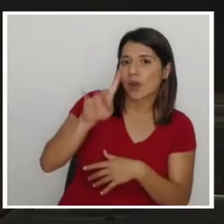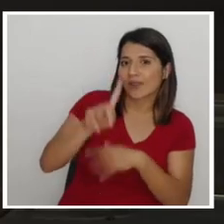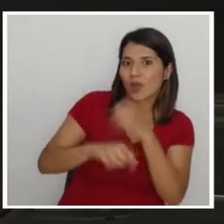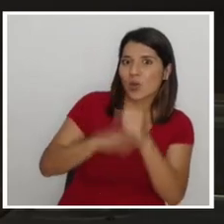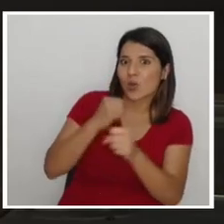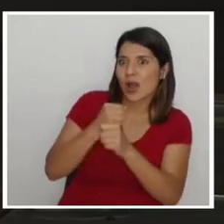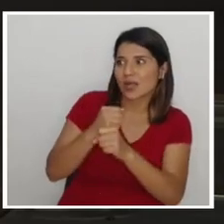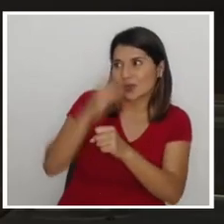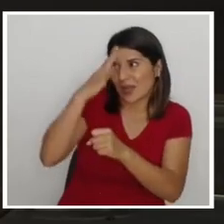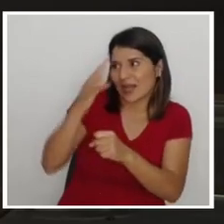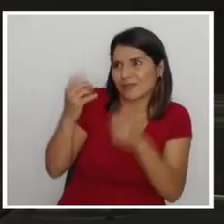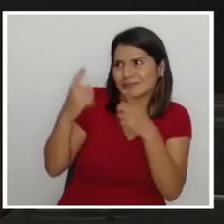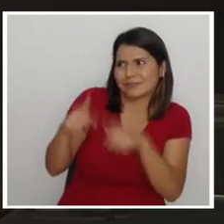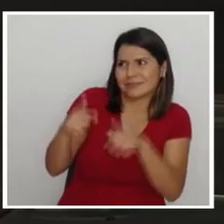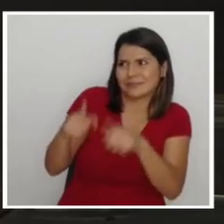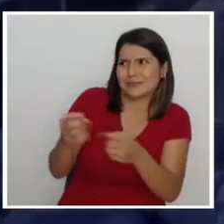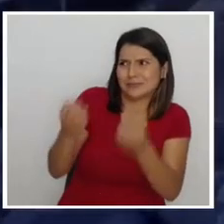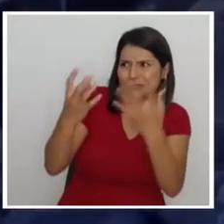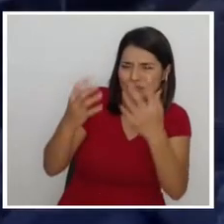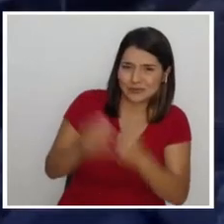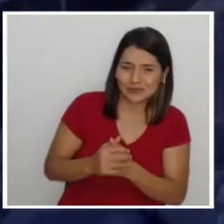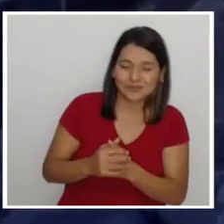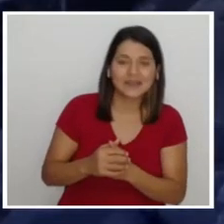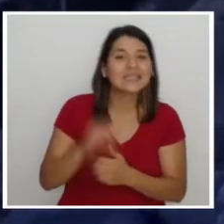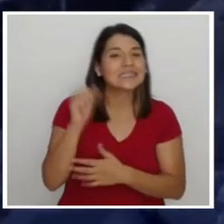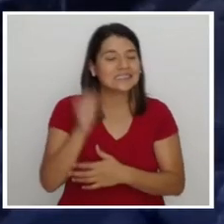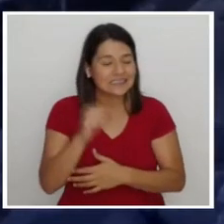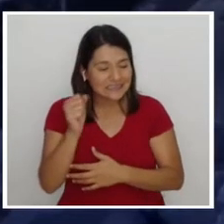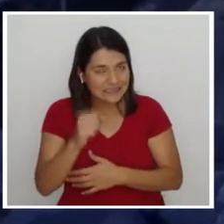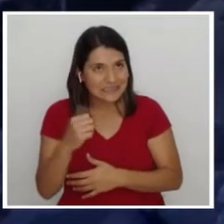en ese tiempo. Sí, señorita, en realidad,